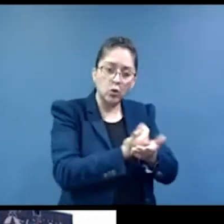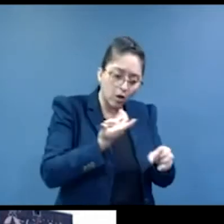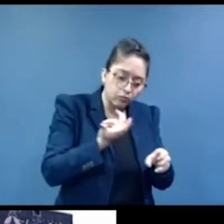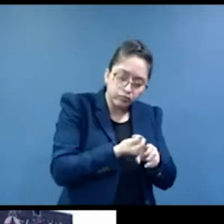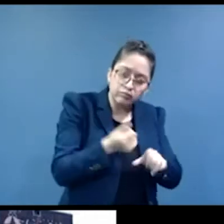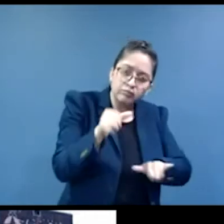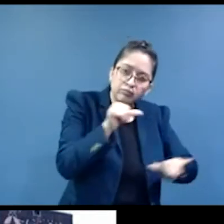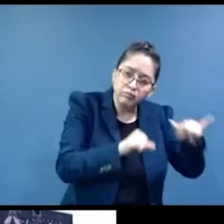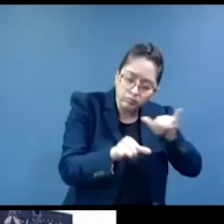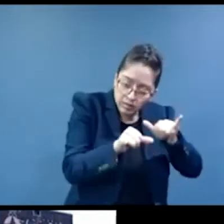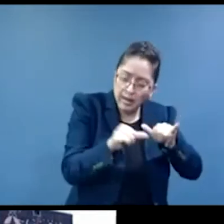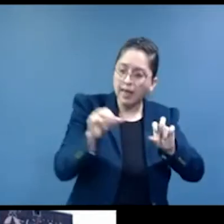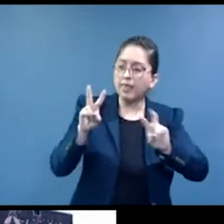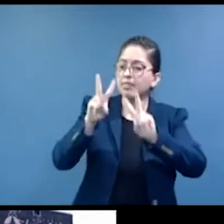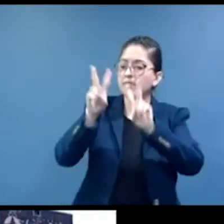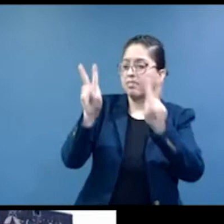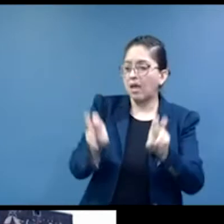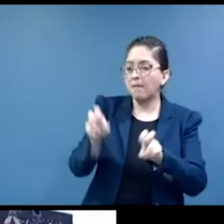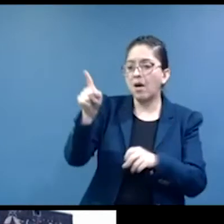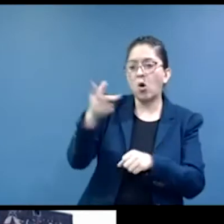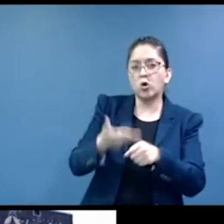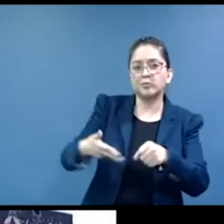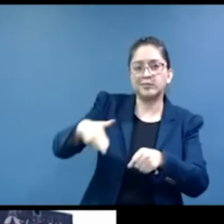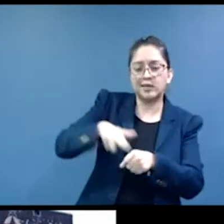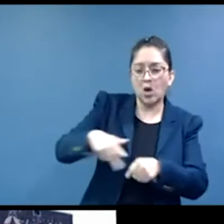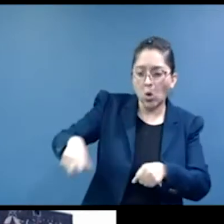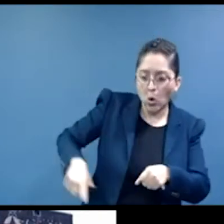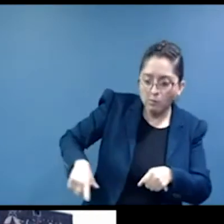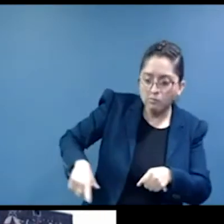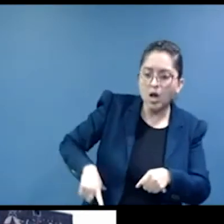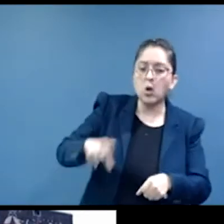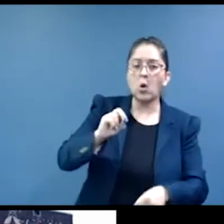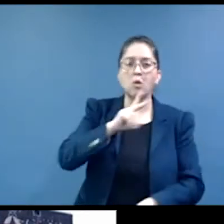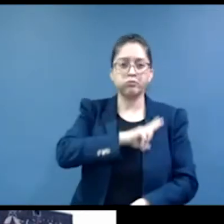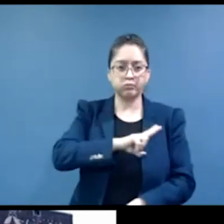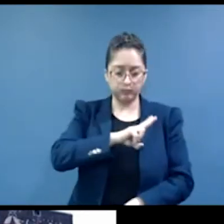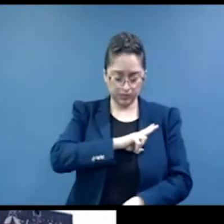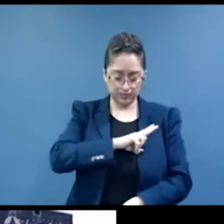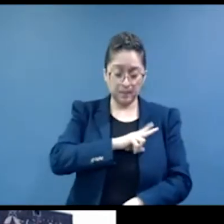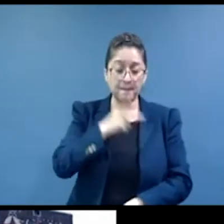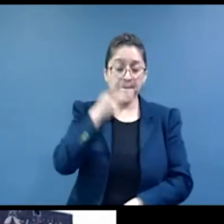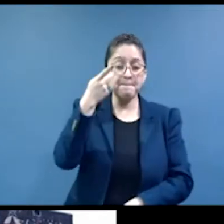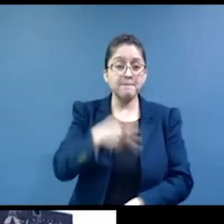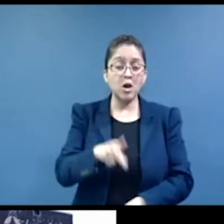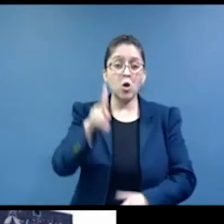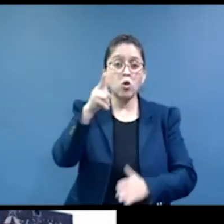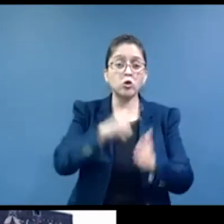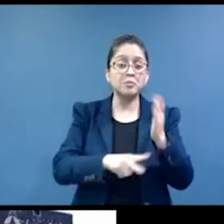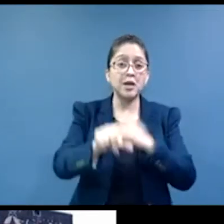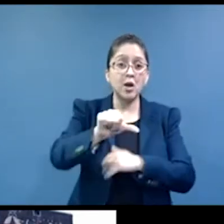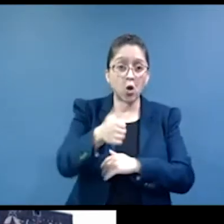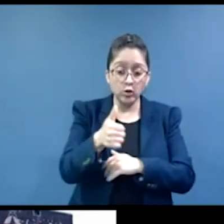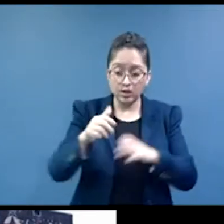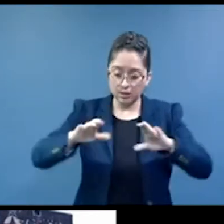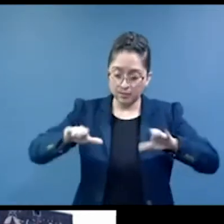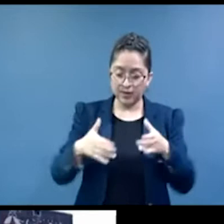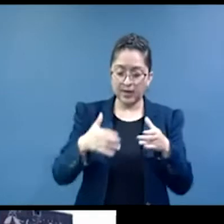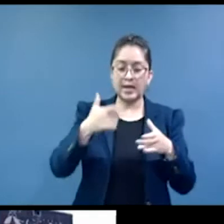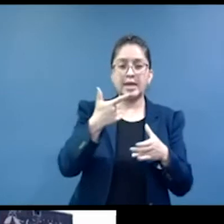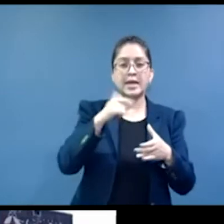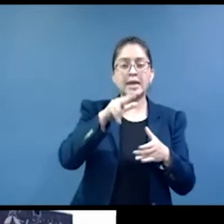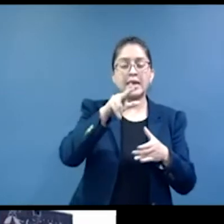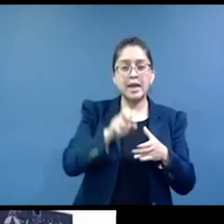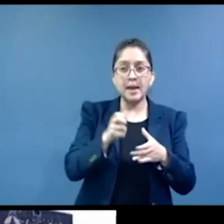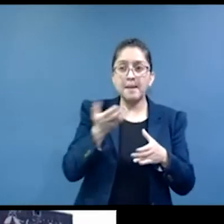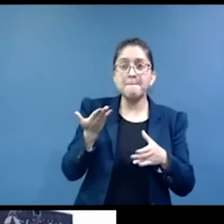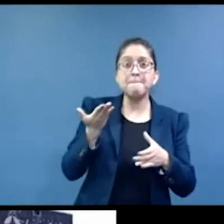privado. A pesar de esto, desde 2011, Gira ha señalado la necesidad de regular la provisión de